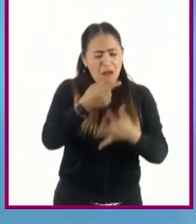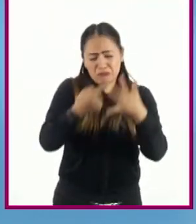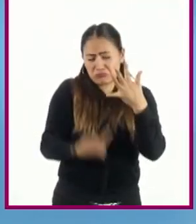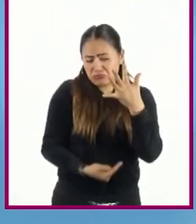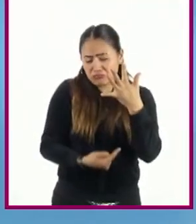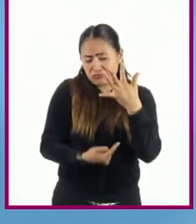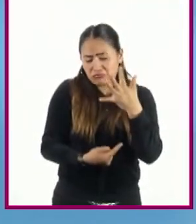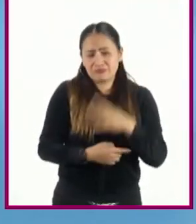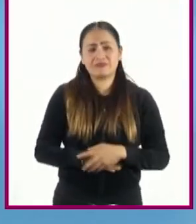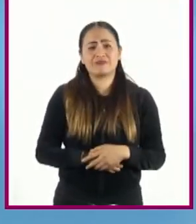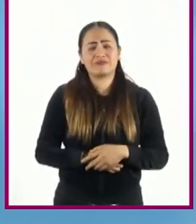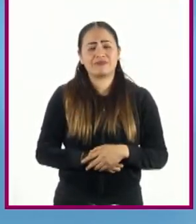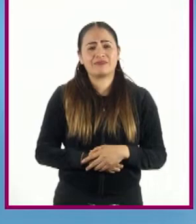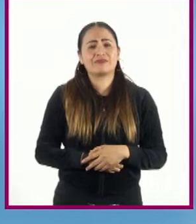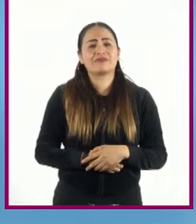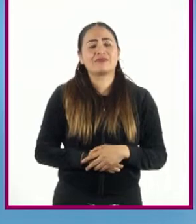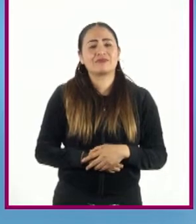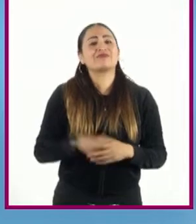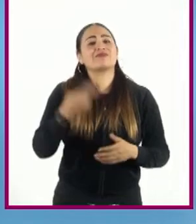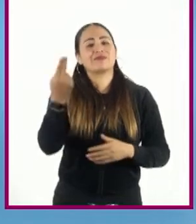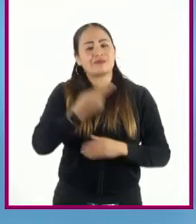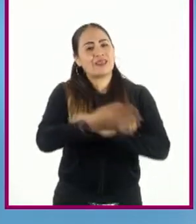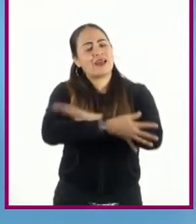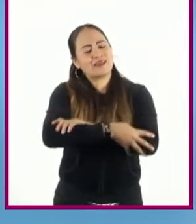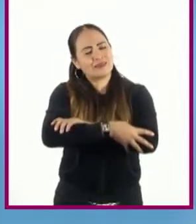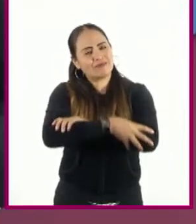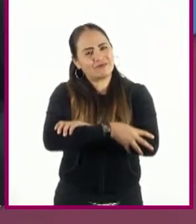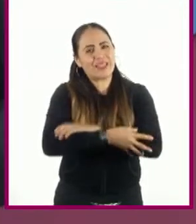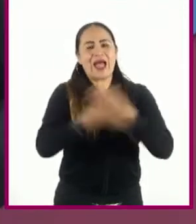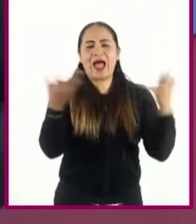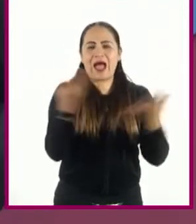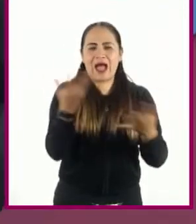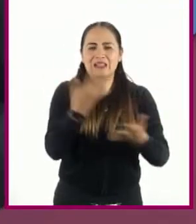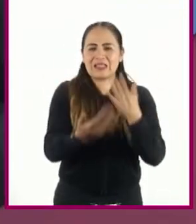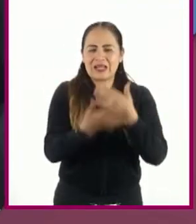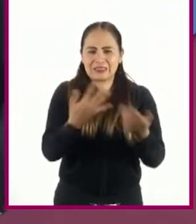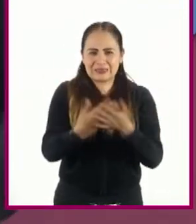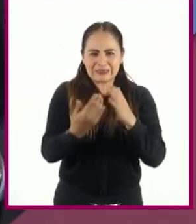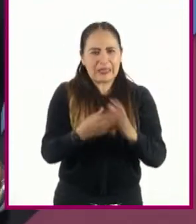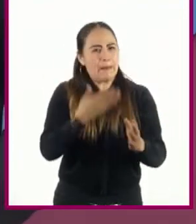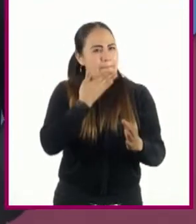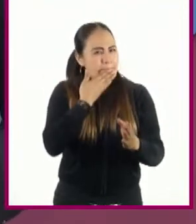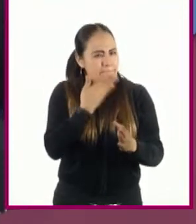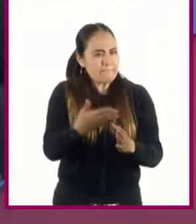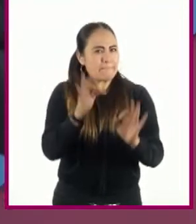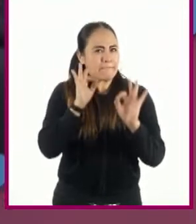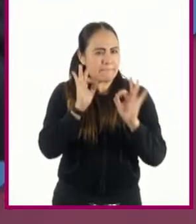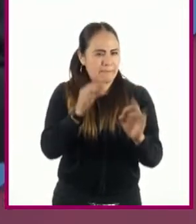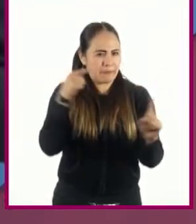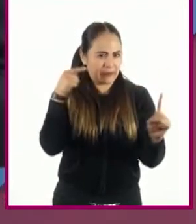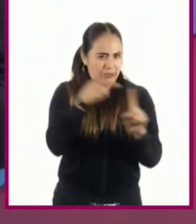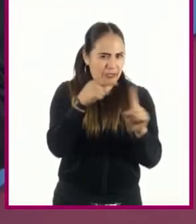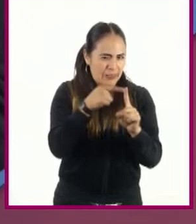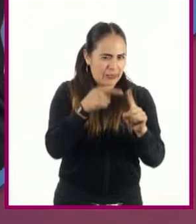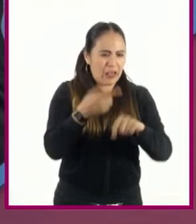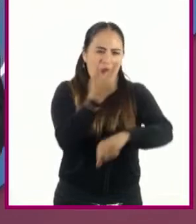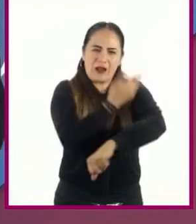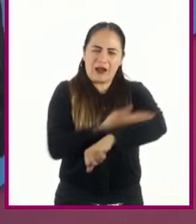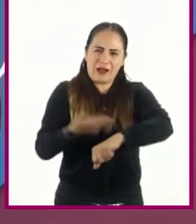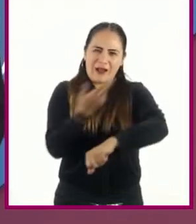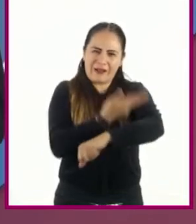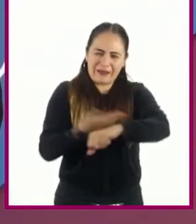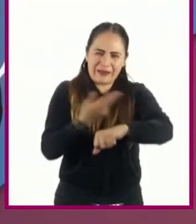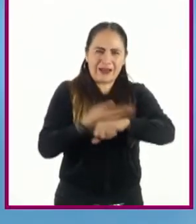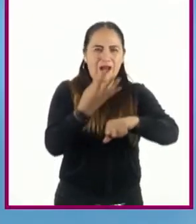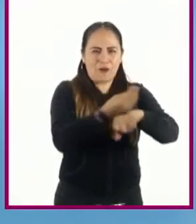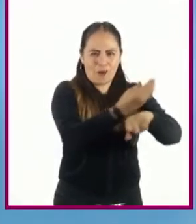palabras, solidarizarse es tomar acciones que contribuyan eficaz y eficientemente a la solución de los problemas